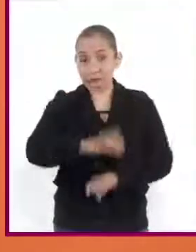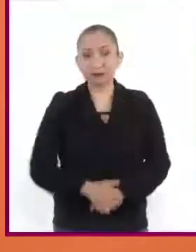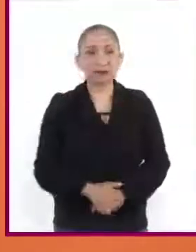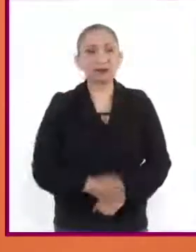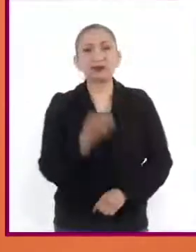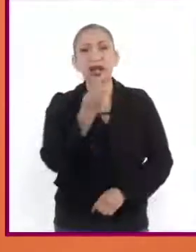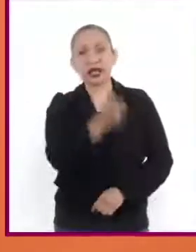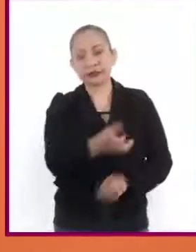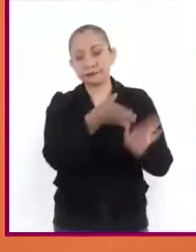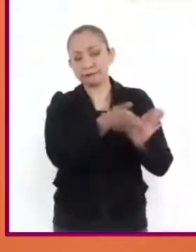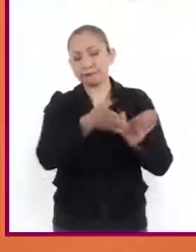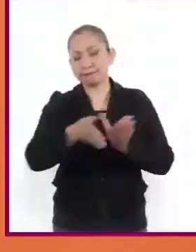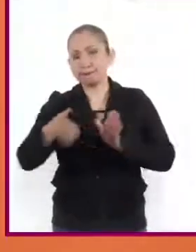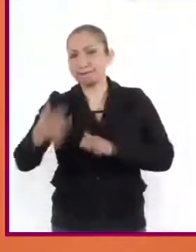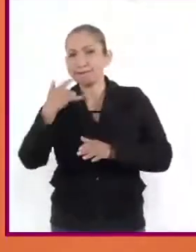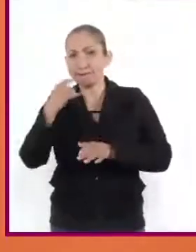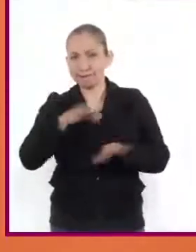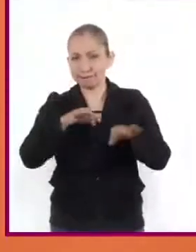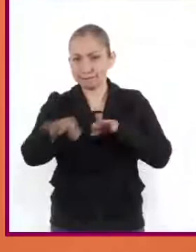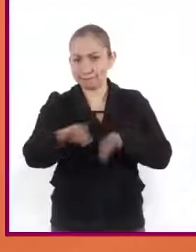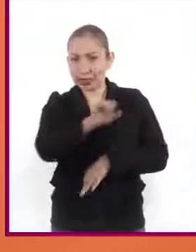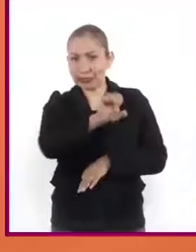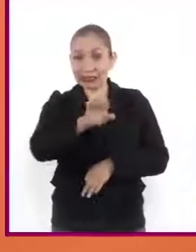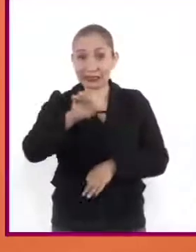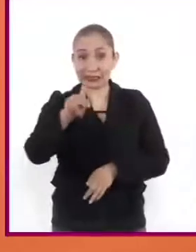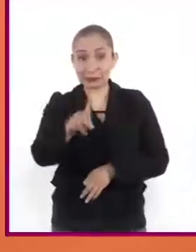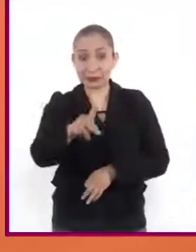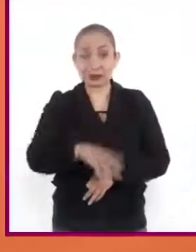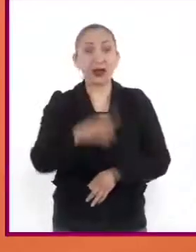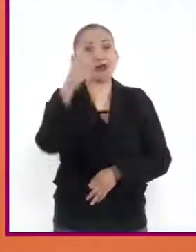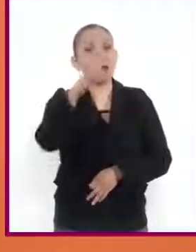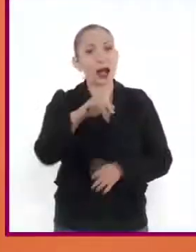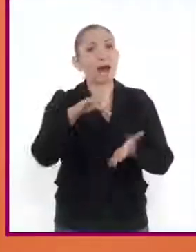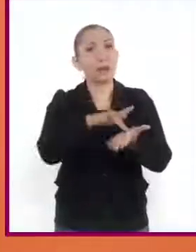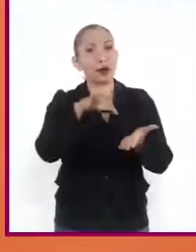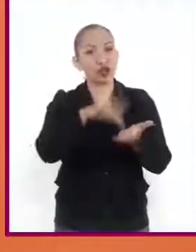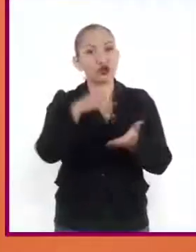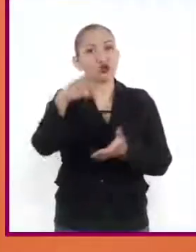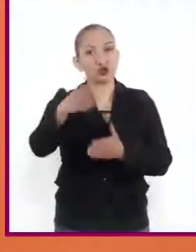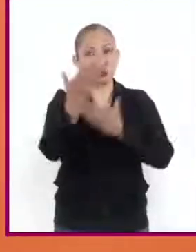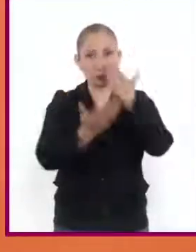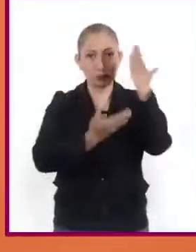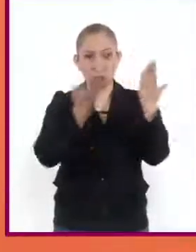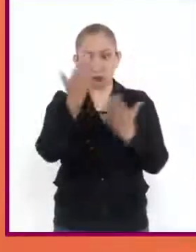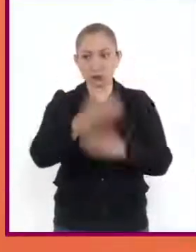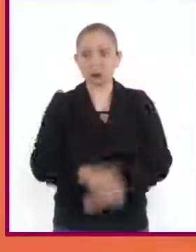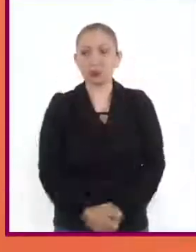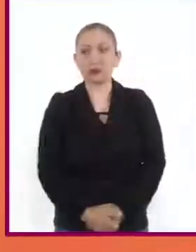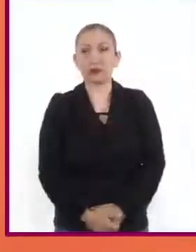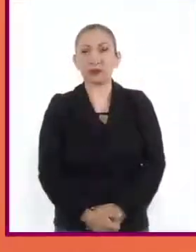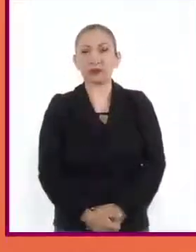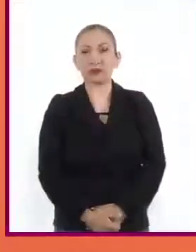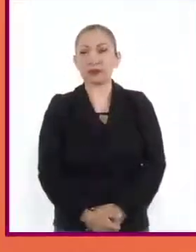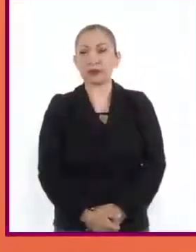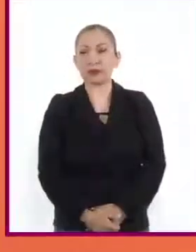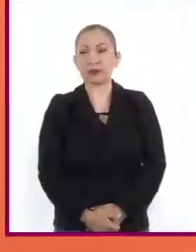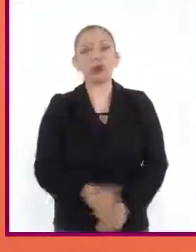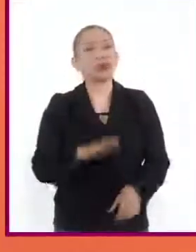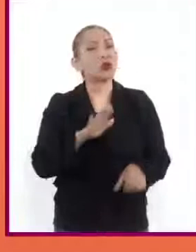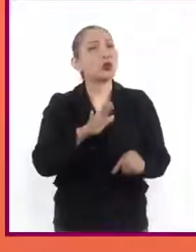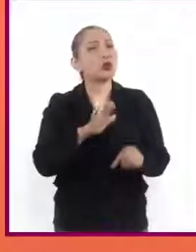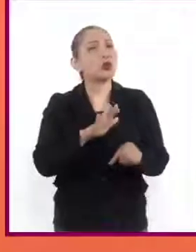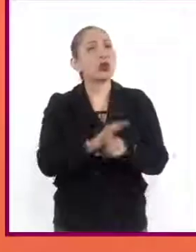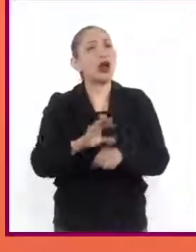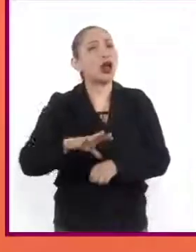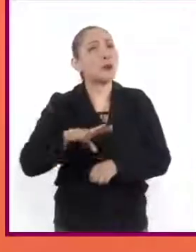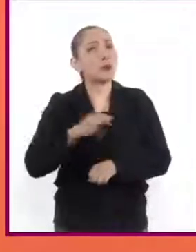Esta serie es un esfuerzo de la Secretaría de Educación Pública para apoyarlos con sus estudios. ¿Cuál es el